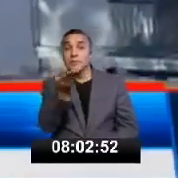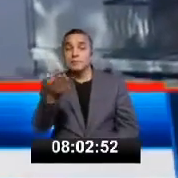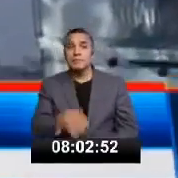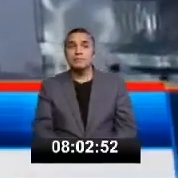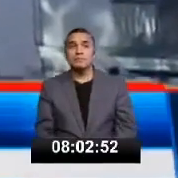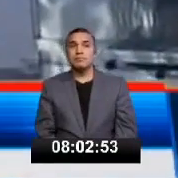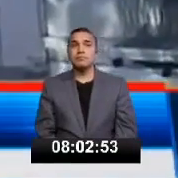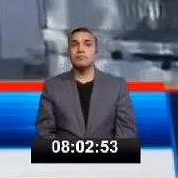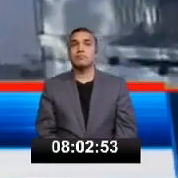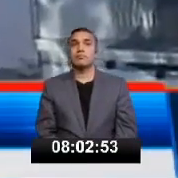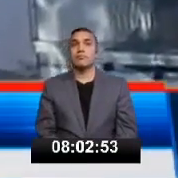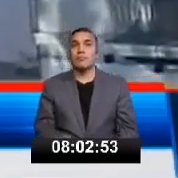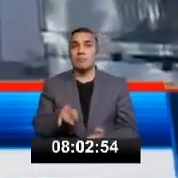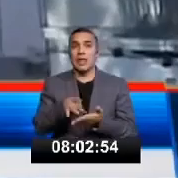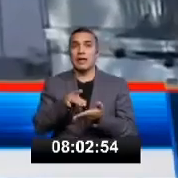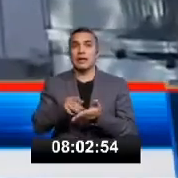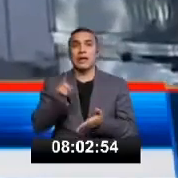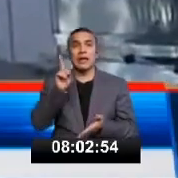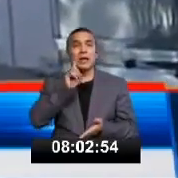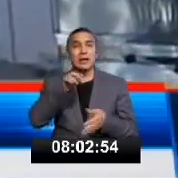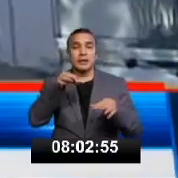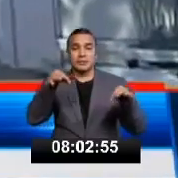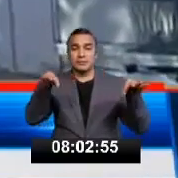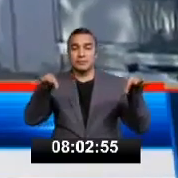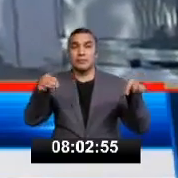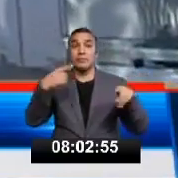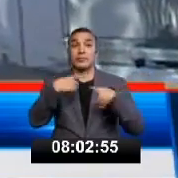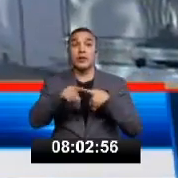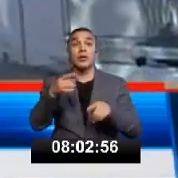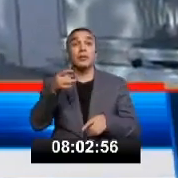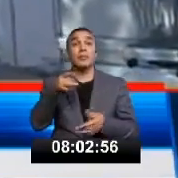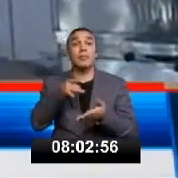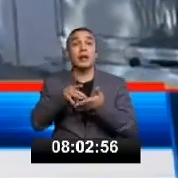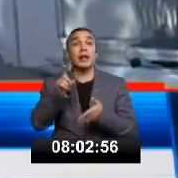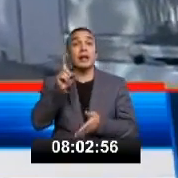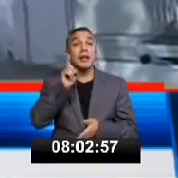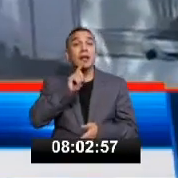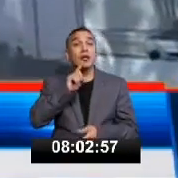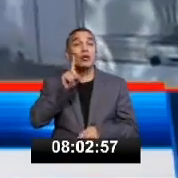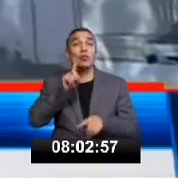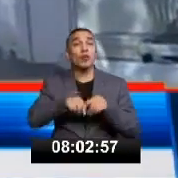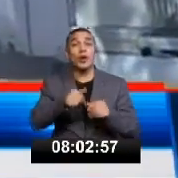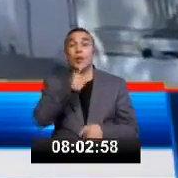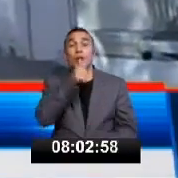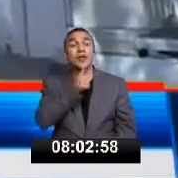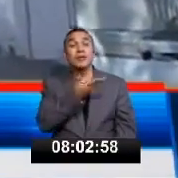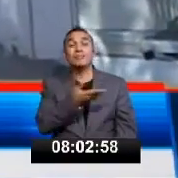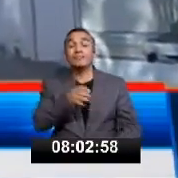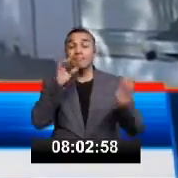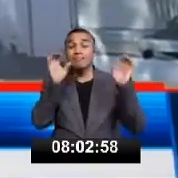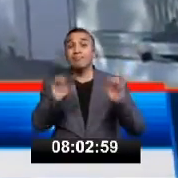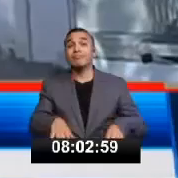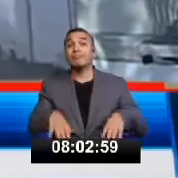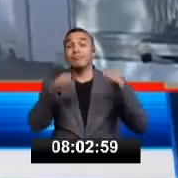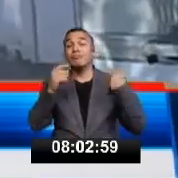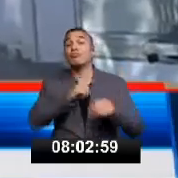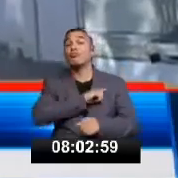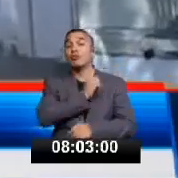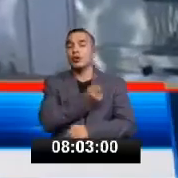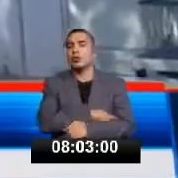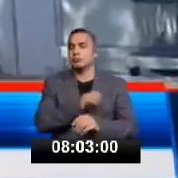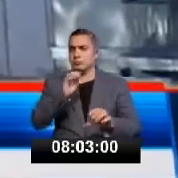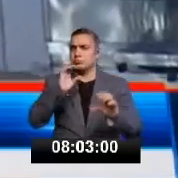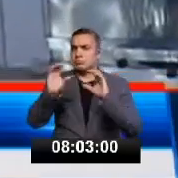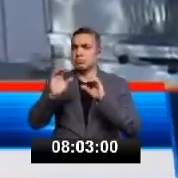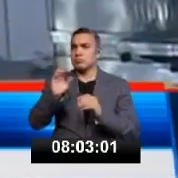que la cubrieron con ese plástico, pero lamentablemente el plástico no va a resistir las lluvias, se vienen fuertes. Vamos a conversar